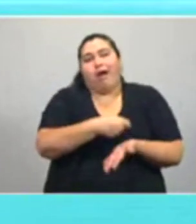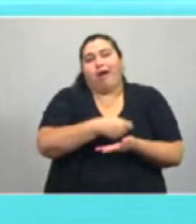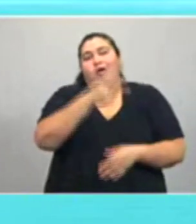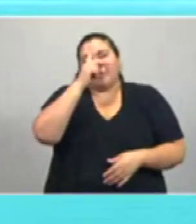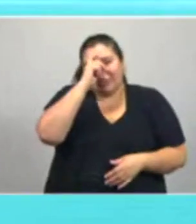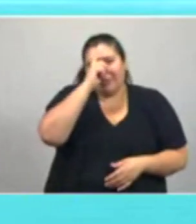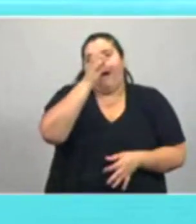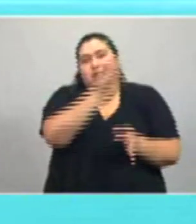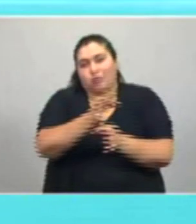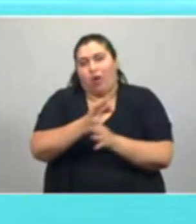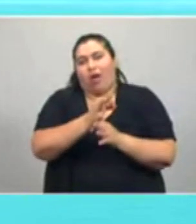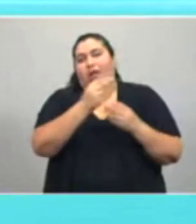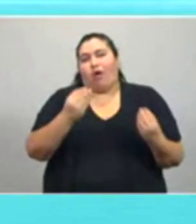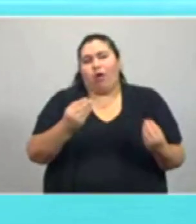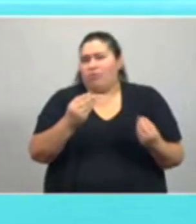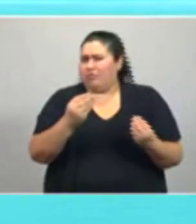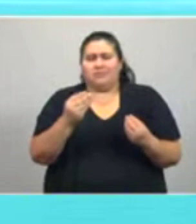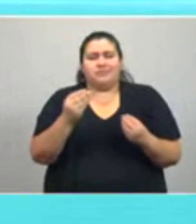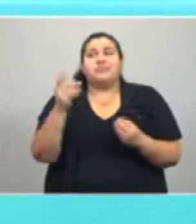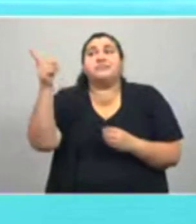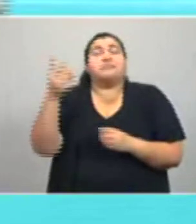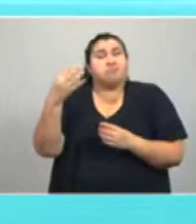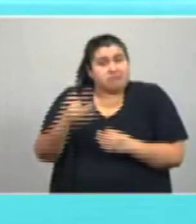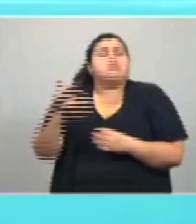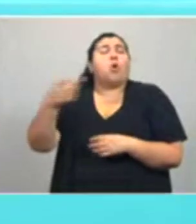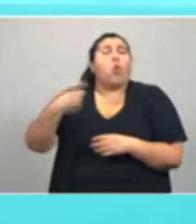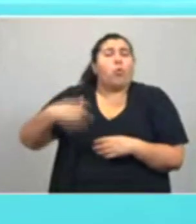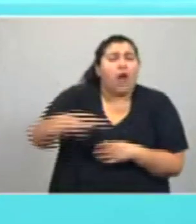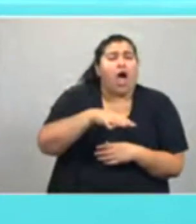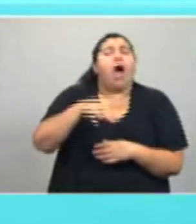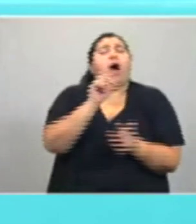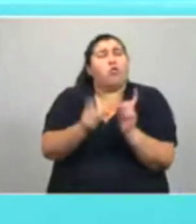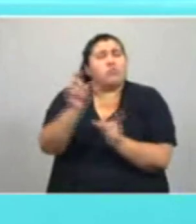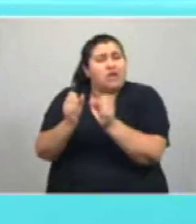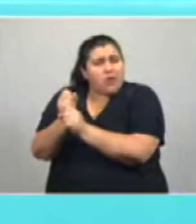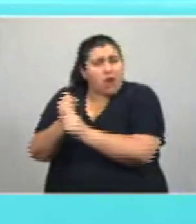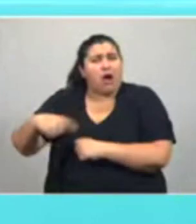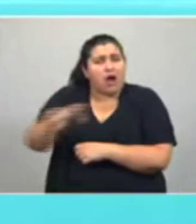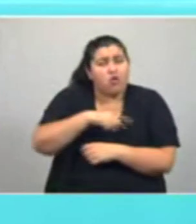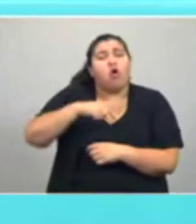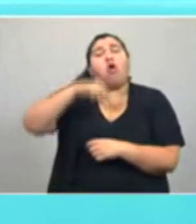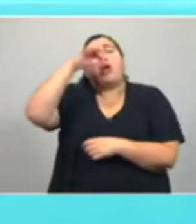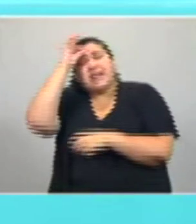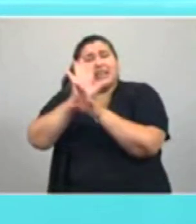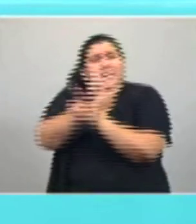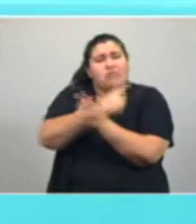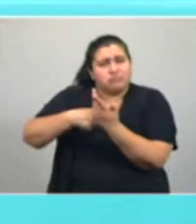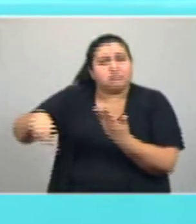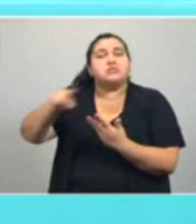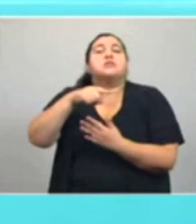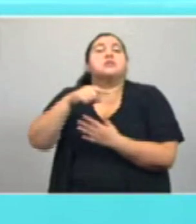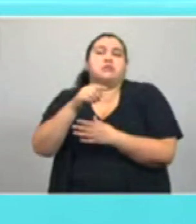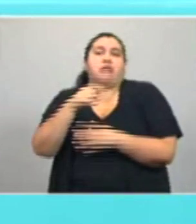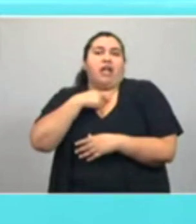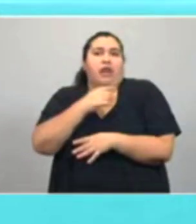Mille y anuncia incrementos de salarios y de asignaciones en la provincia de Buenos Aires.